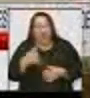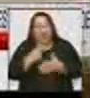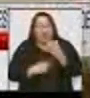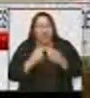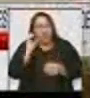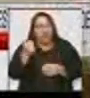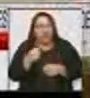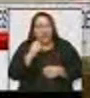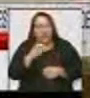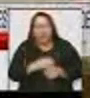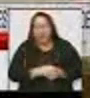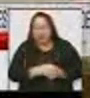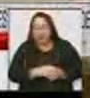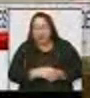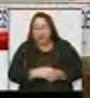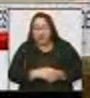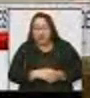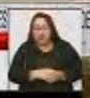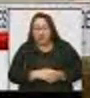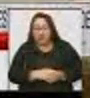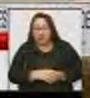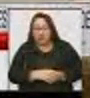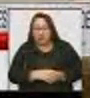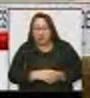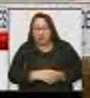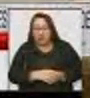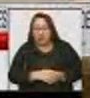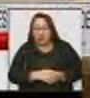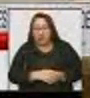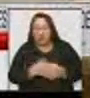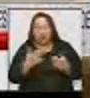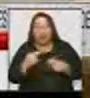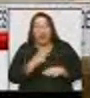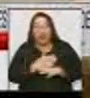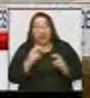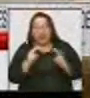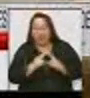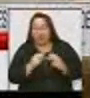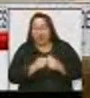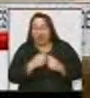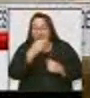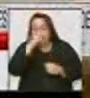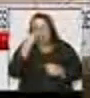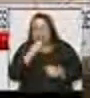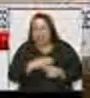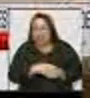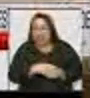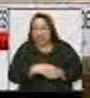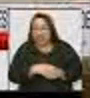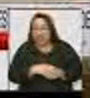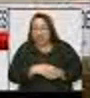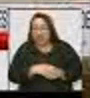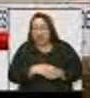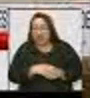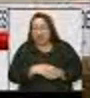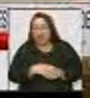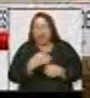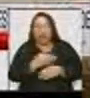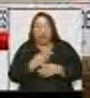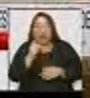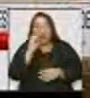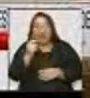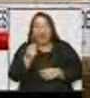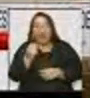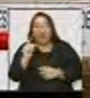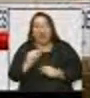se han creado, como lo decía Boloña en el video que se le encontró con Montesinos, que era una manera de crear